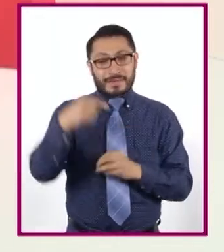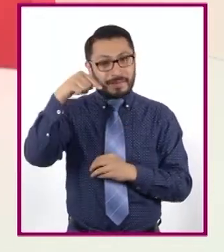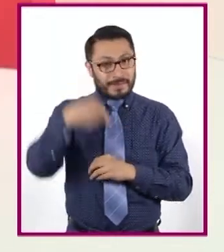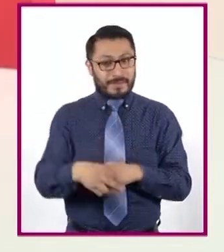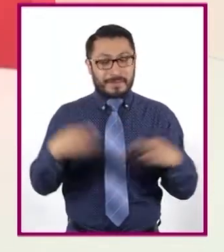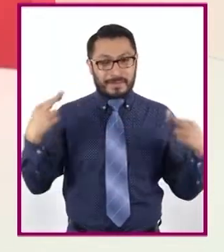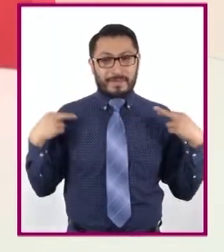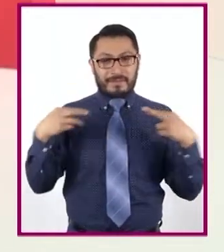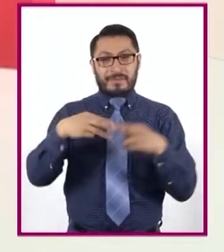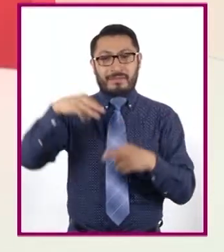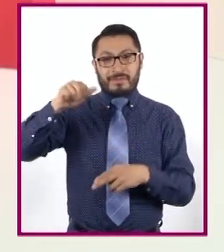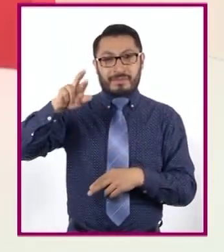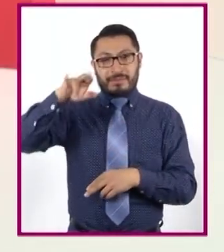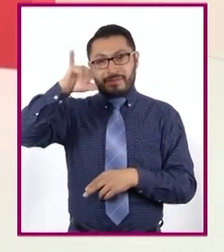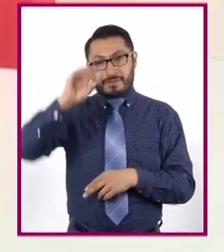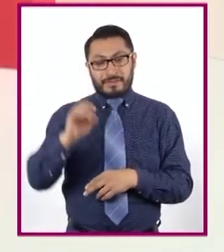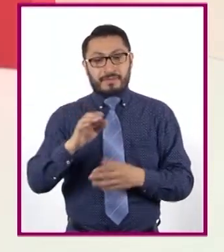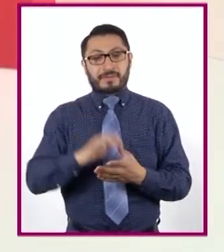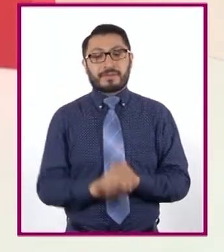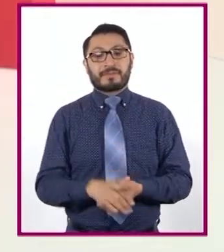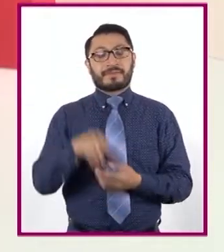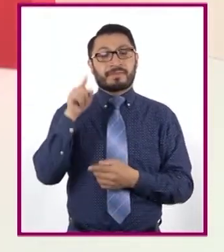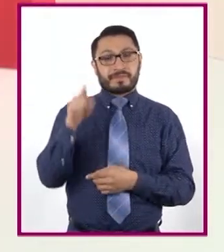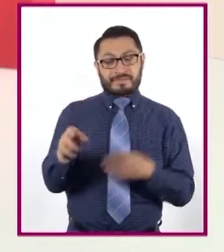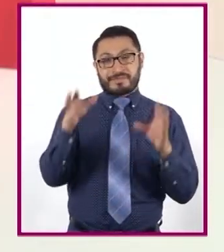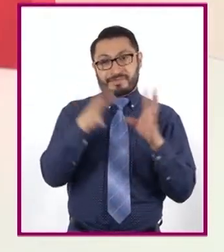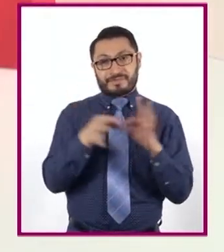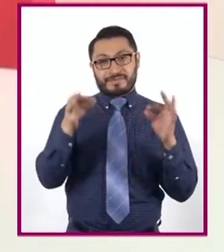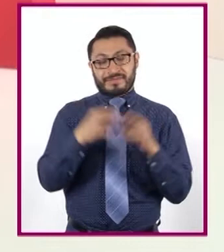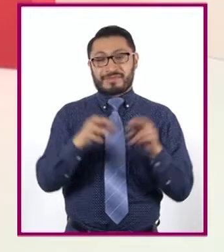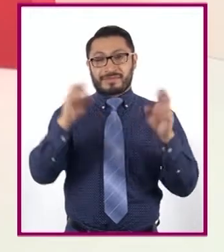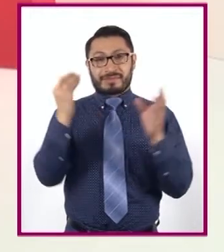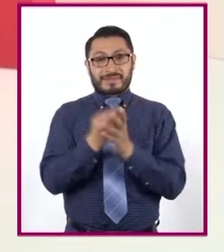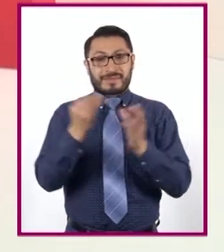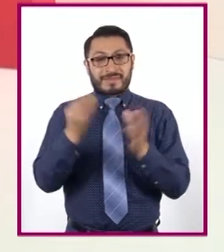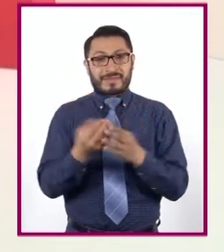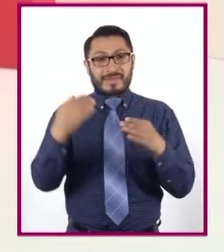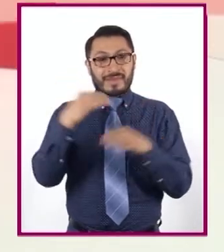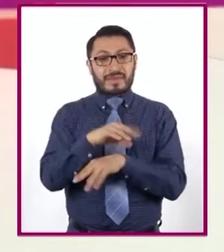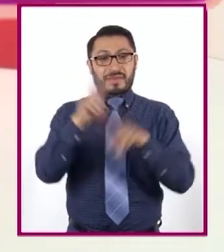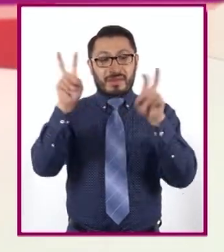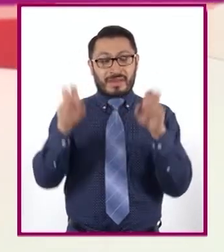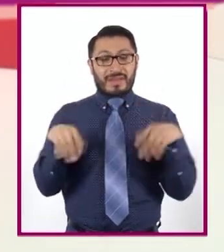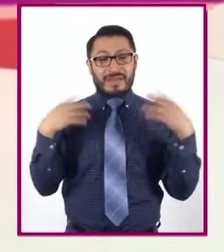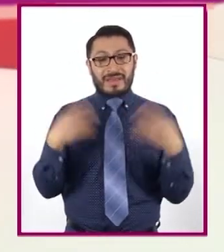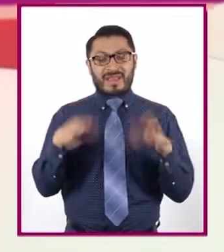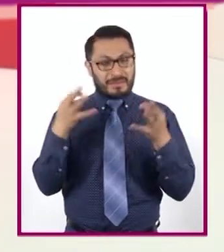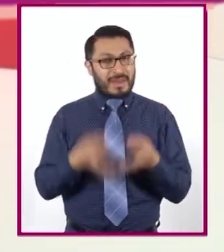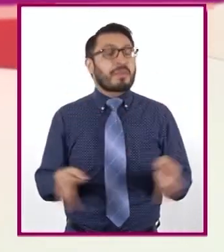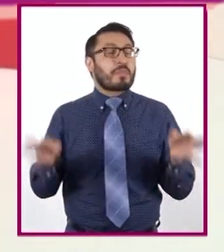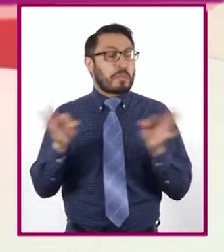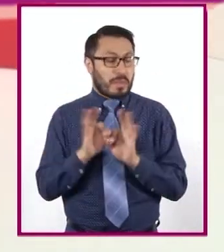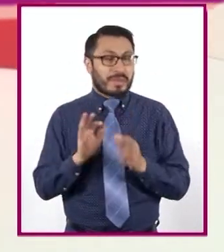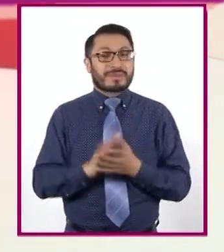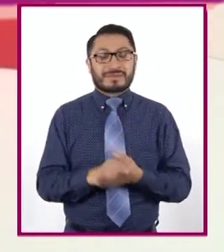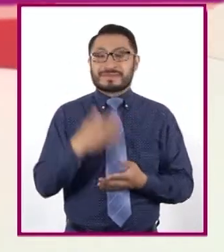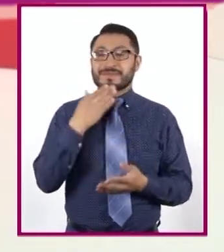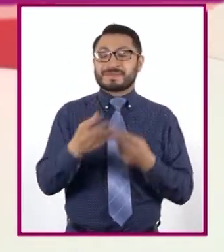profesor Mario Gómez Neri, quien nos guiará y señalará aspectos muy importantes sobre el tema.